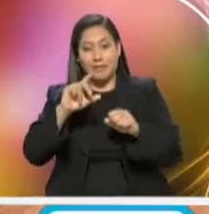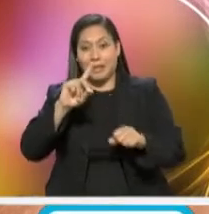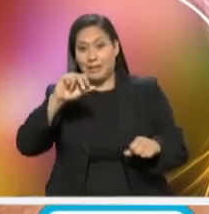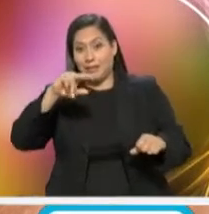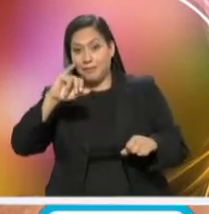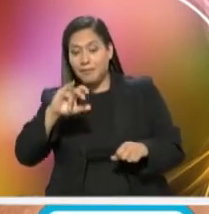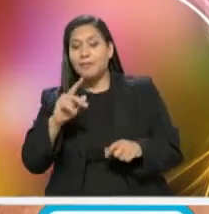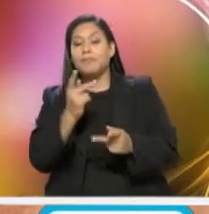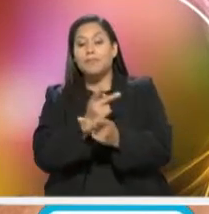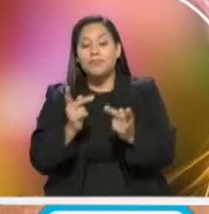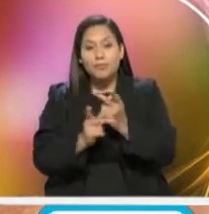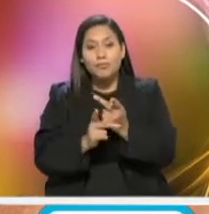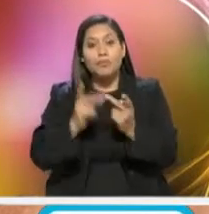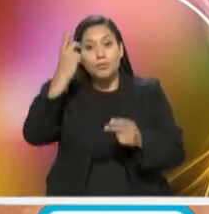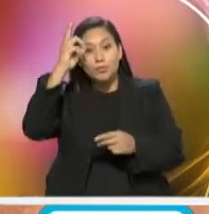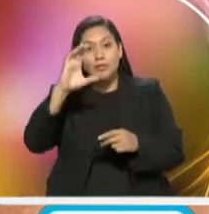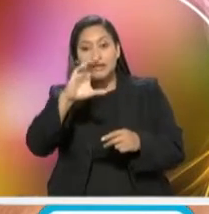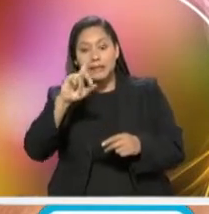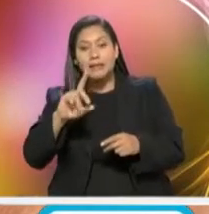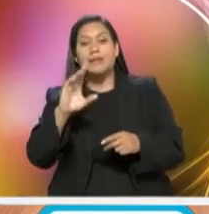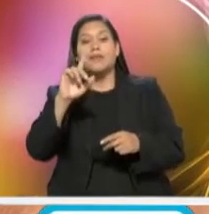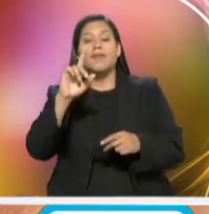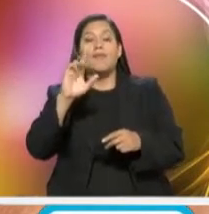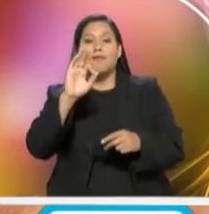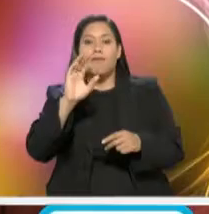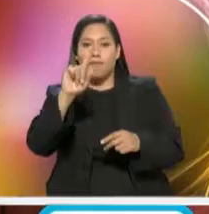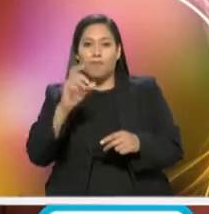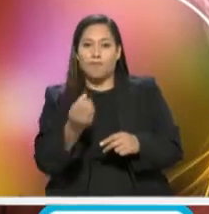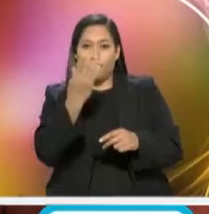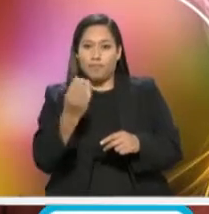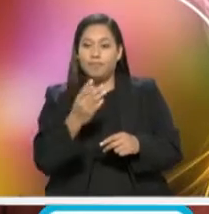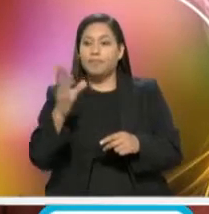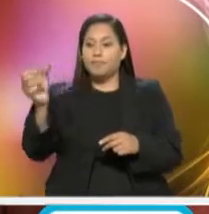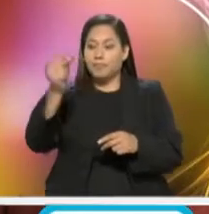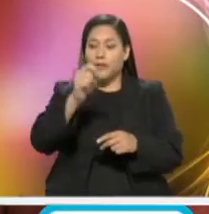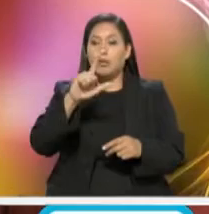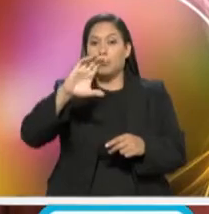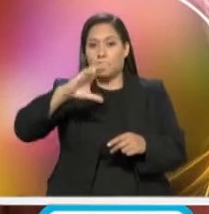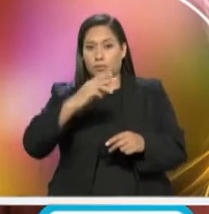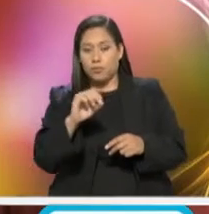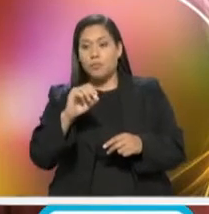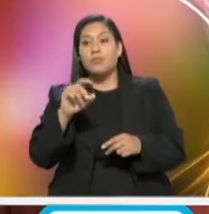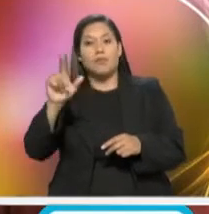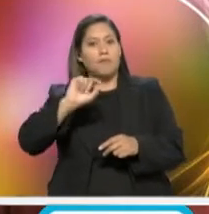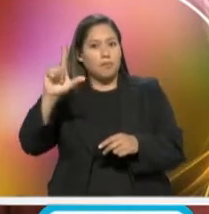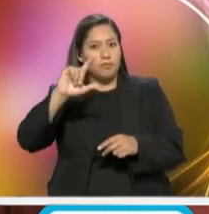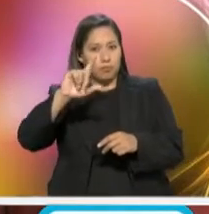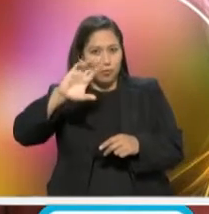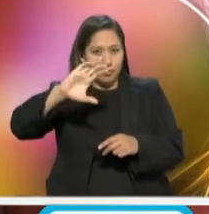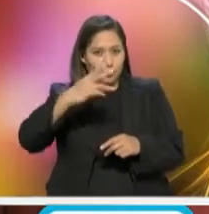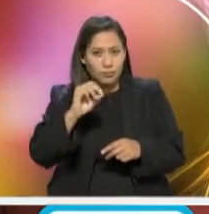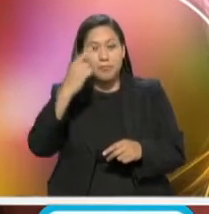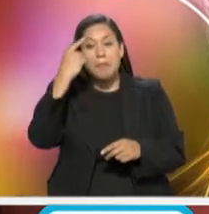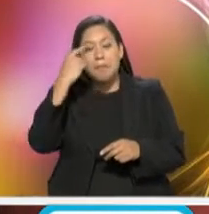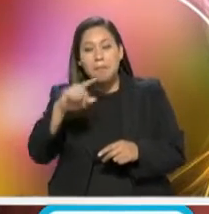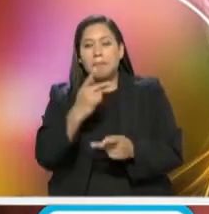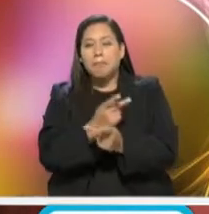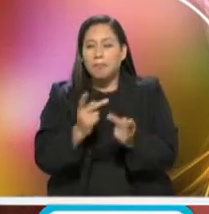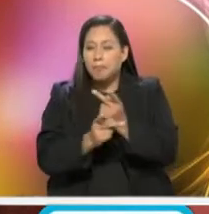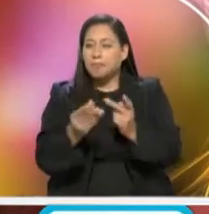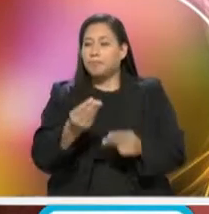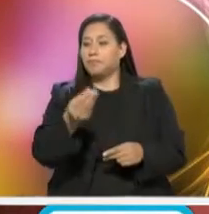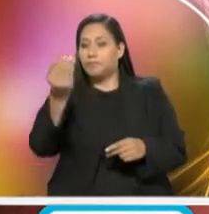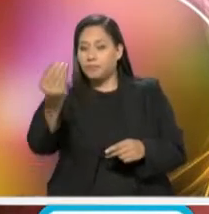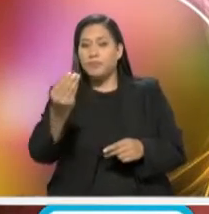un productor, el dueño de Discos Fuentes, ¿sí? Y contrató a Lucho Argaín, el famosísimo Lucho, para que llevara el proyecto.